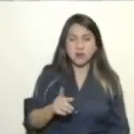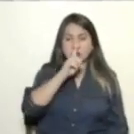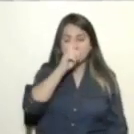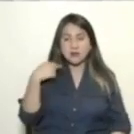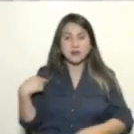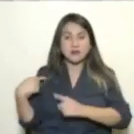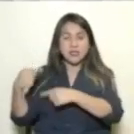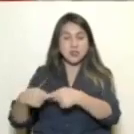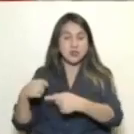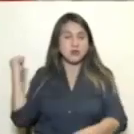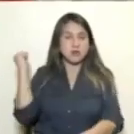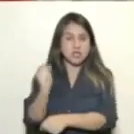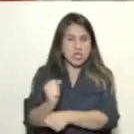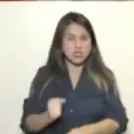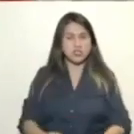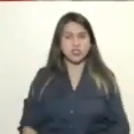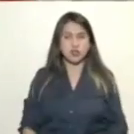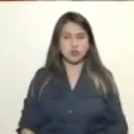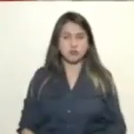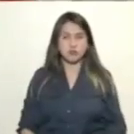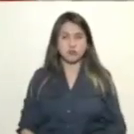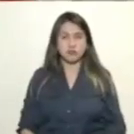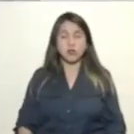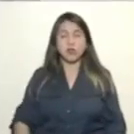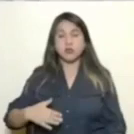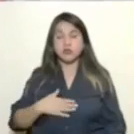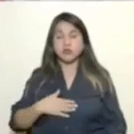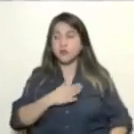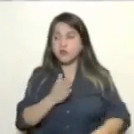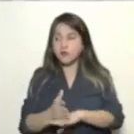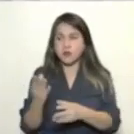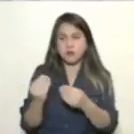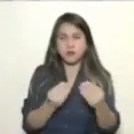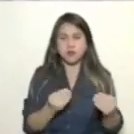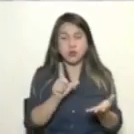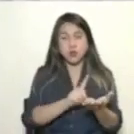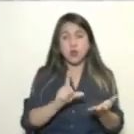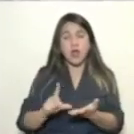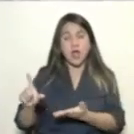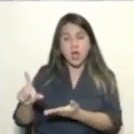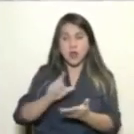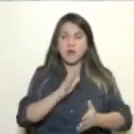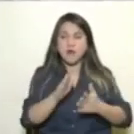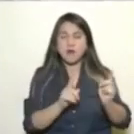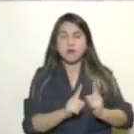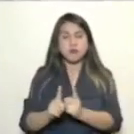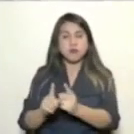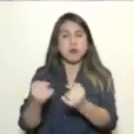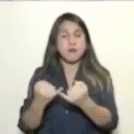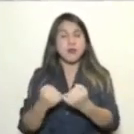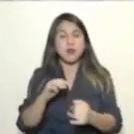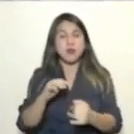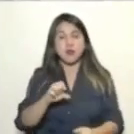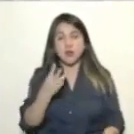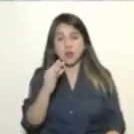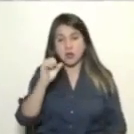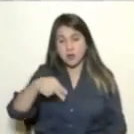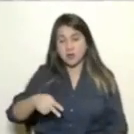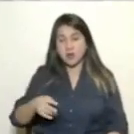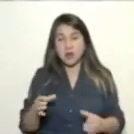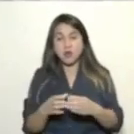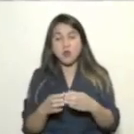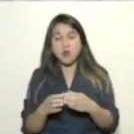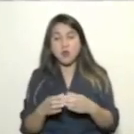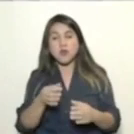traición. Y yo llegué a, me acuerdo, a muchos lugares con Elwin, y al medio había un grupito chico que gritaba